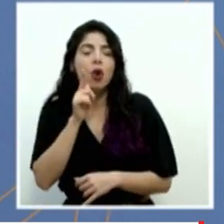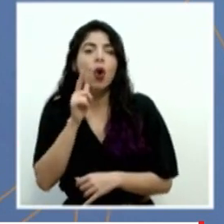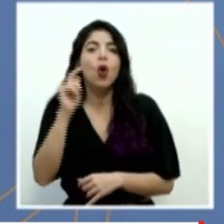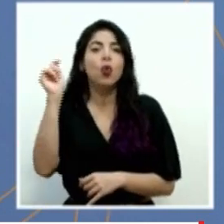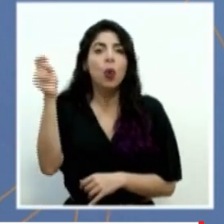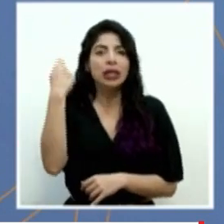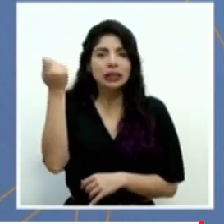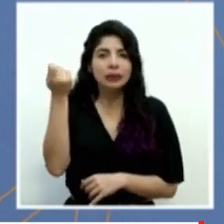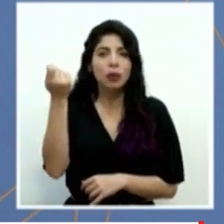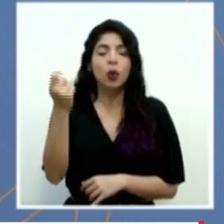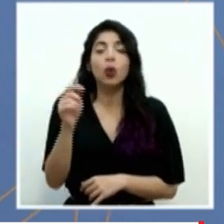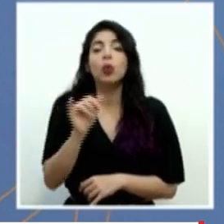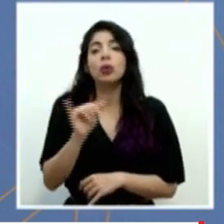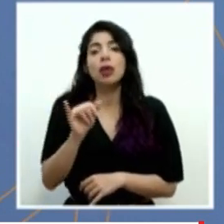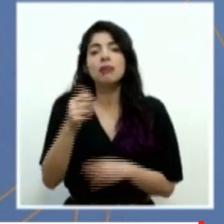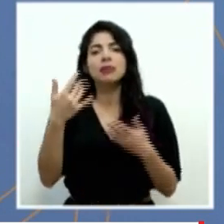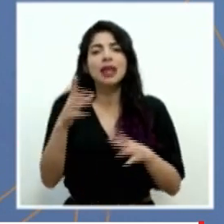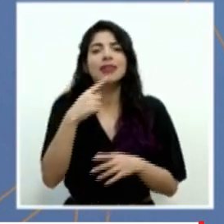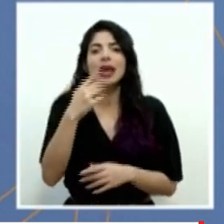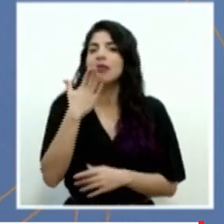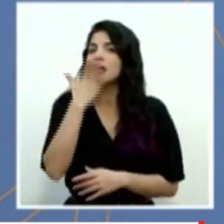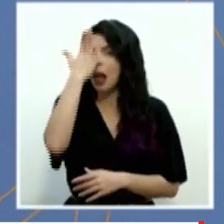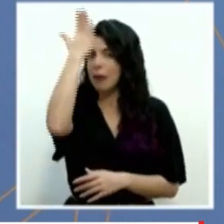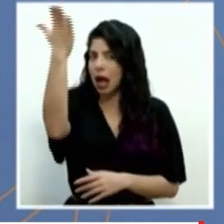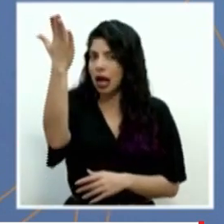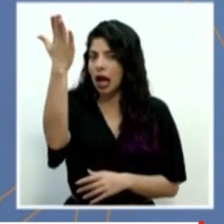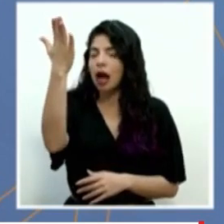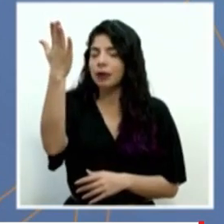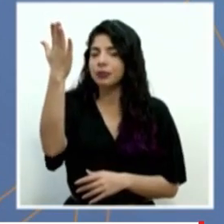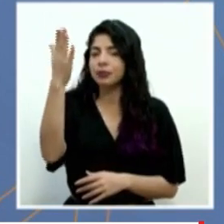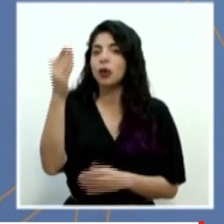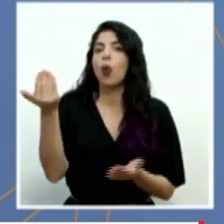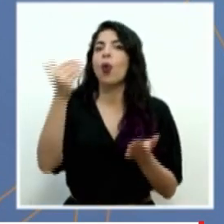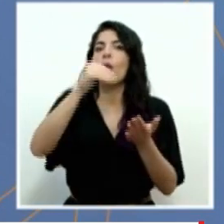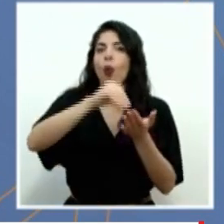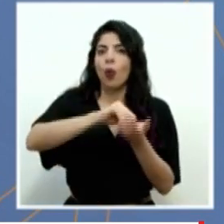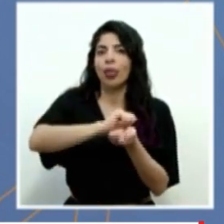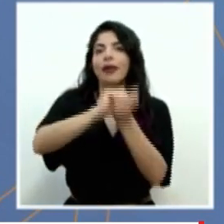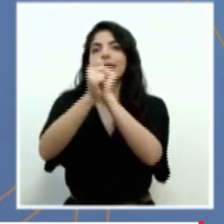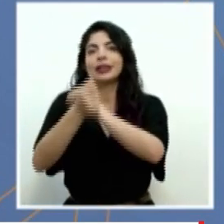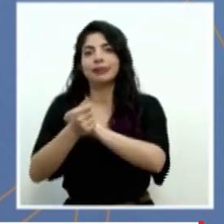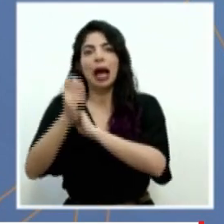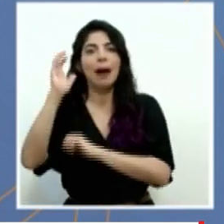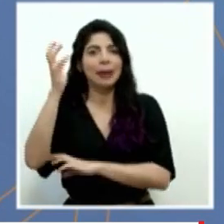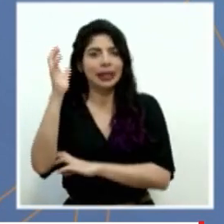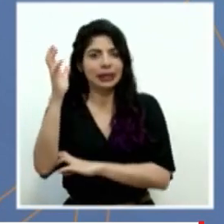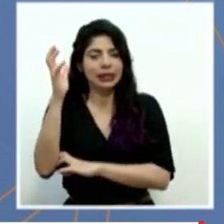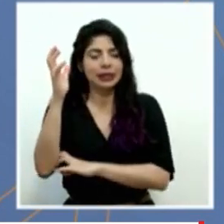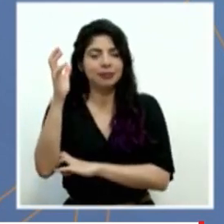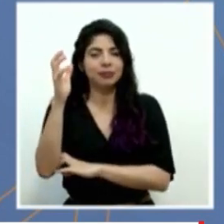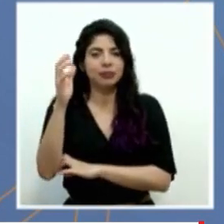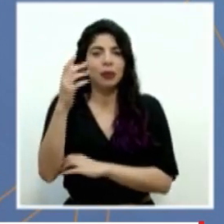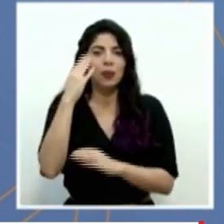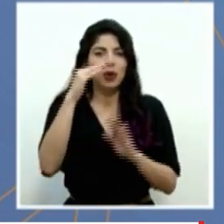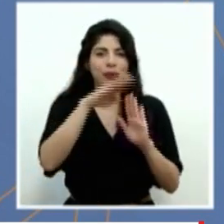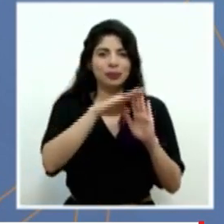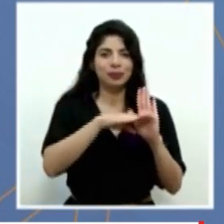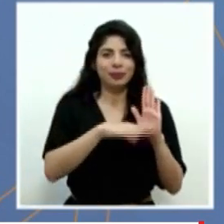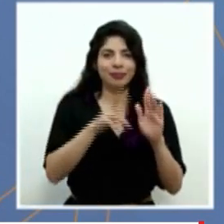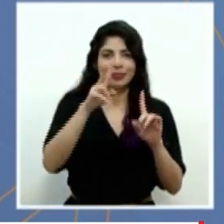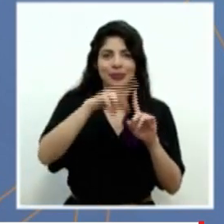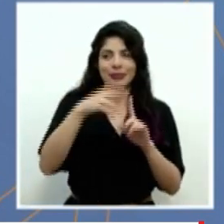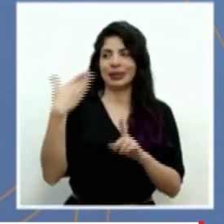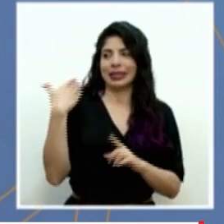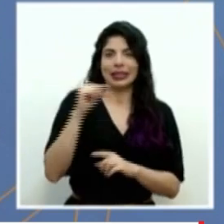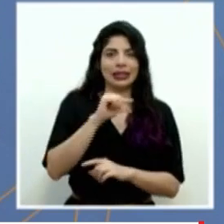Guásimo y ya mencioné también que Talamanca pasa nuevamente a alerta amarilla a partir de las medidas que se